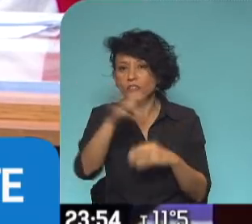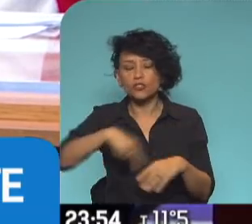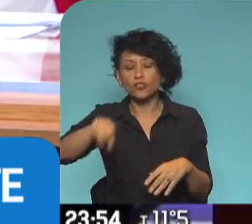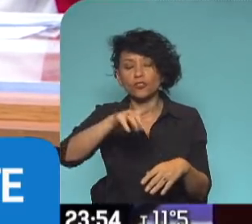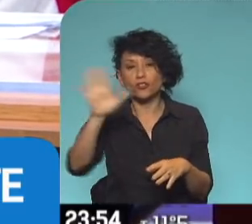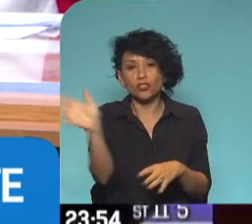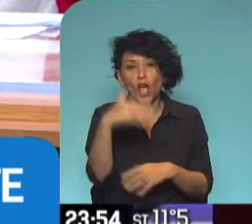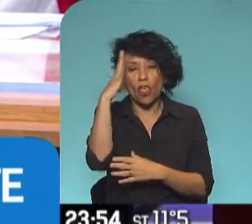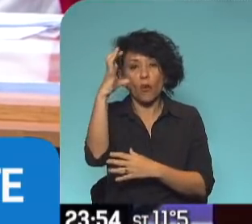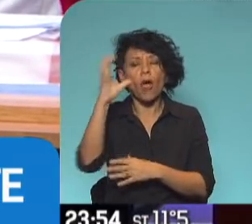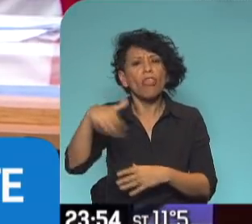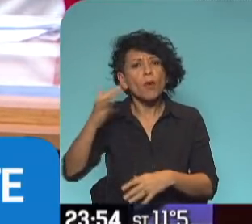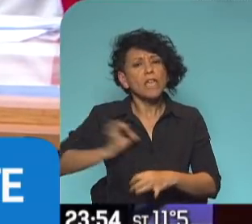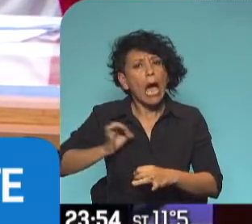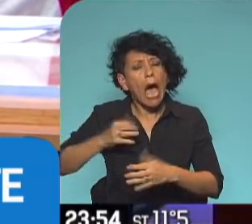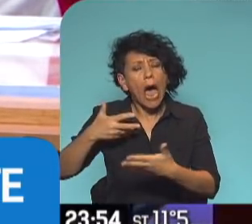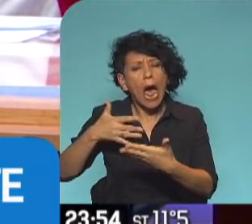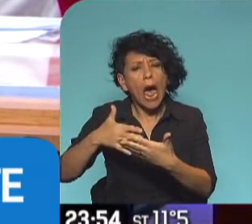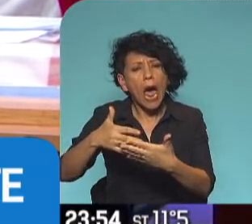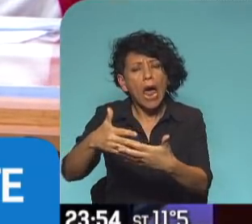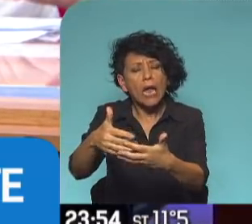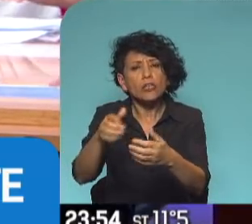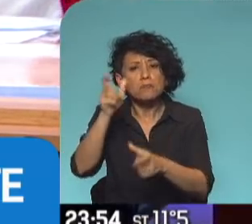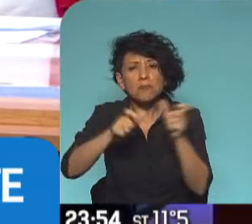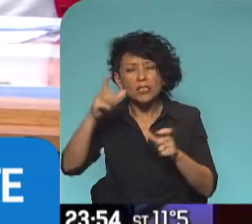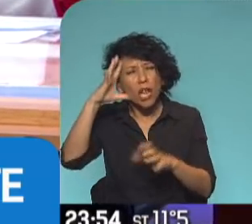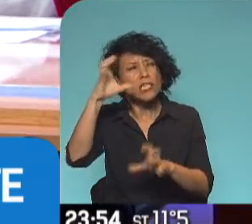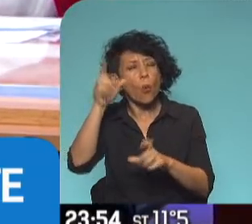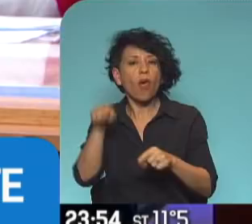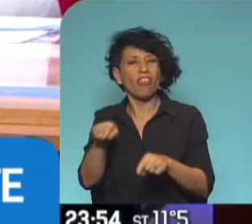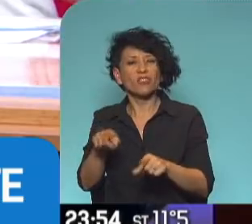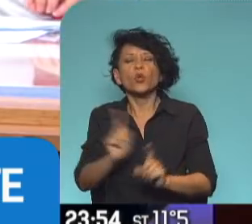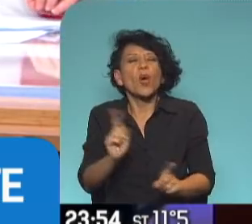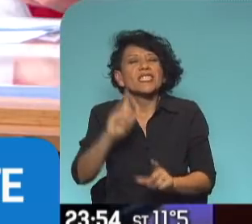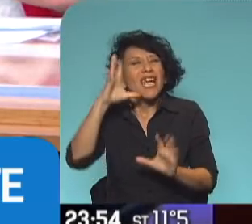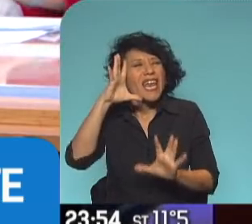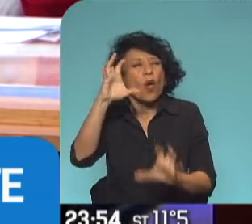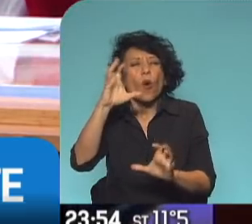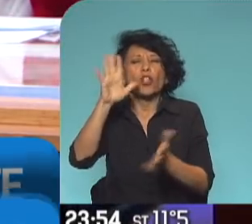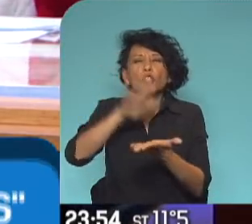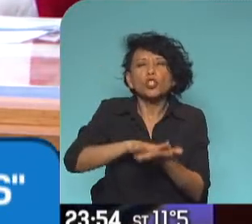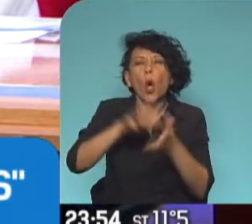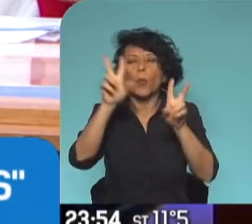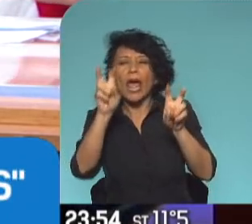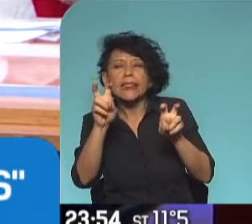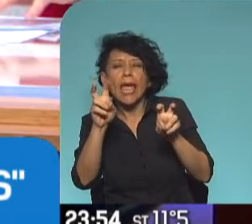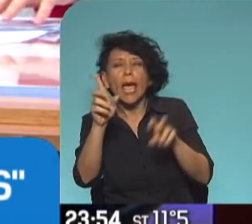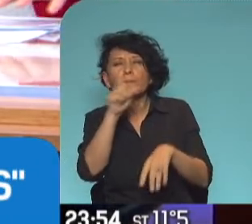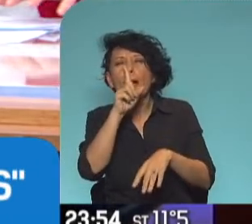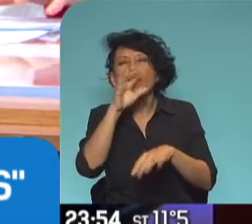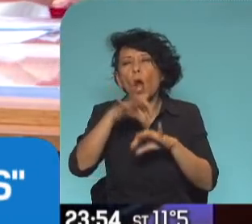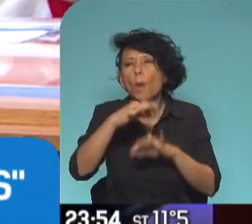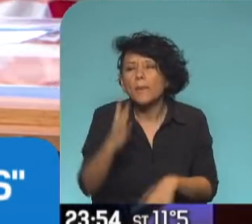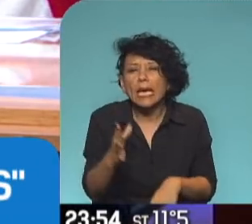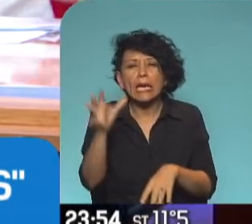después cuando pasan los años, lo que queda de esos debates es eso. No hay un recuerdo de promesas muy